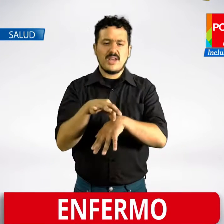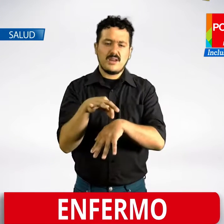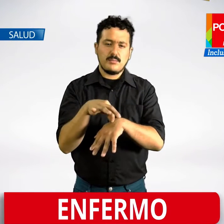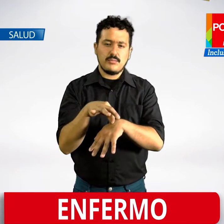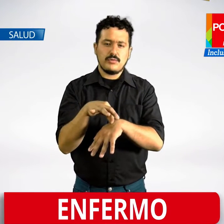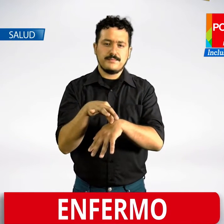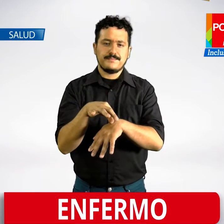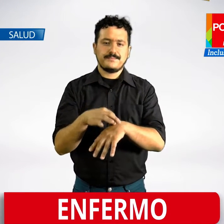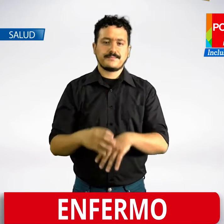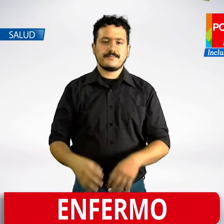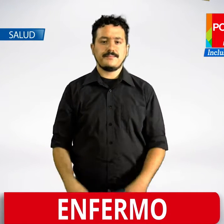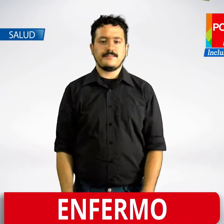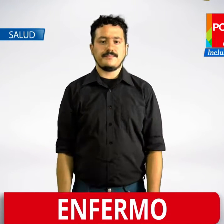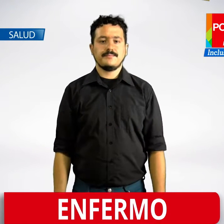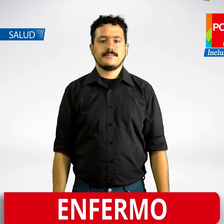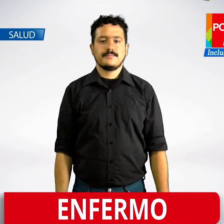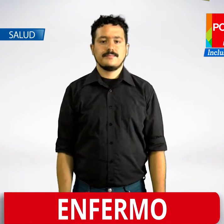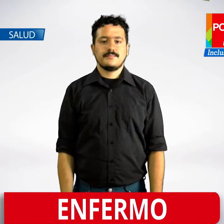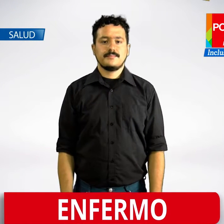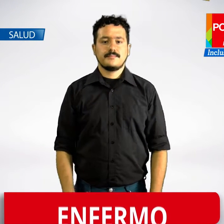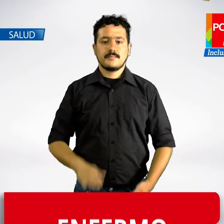Enfermo.